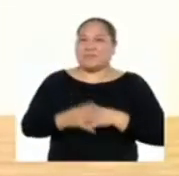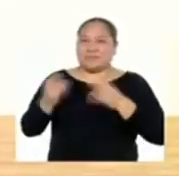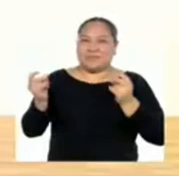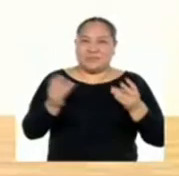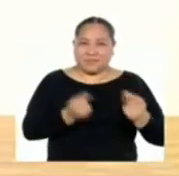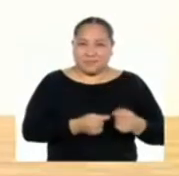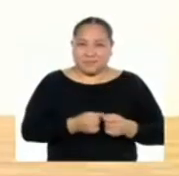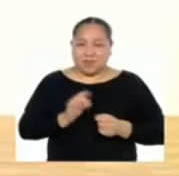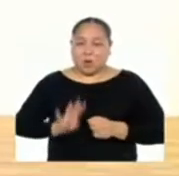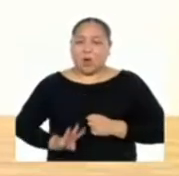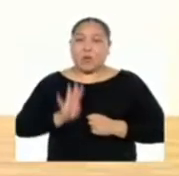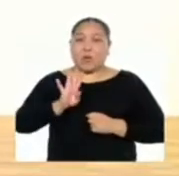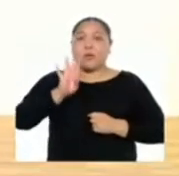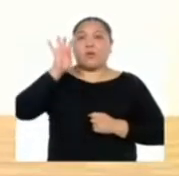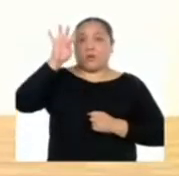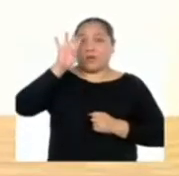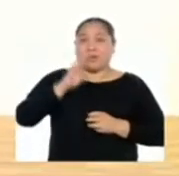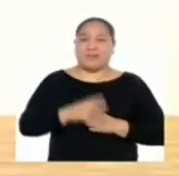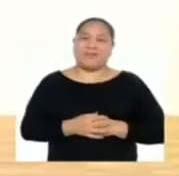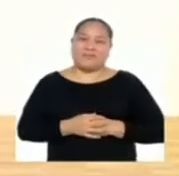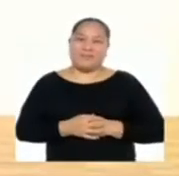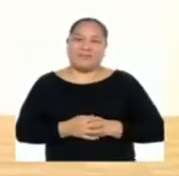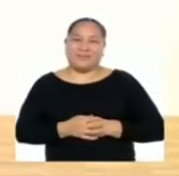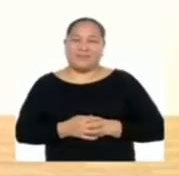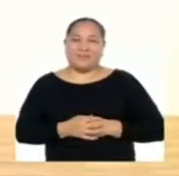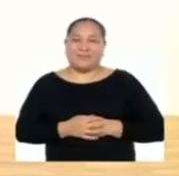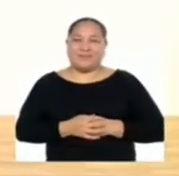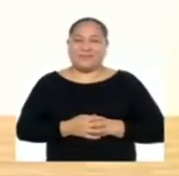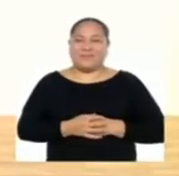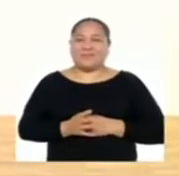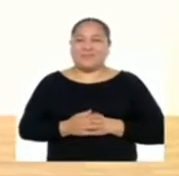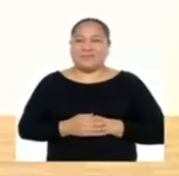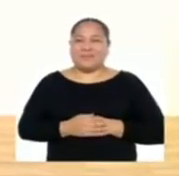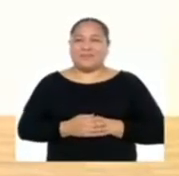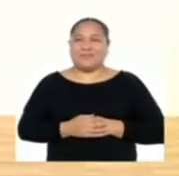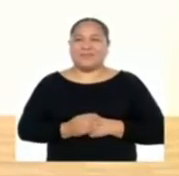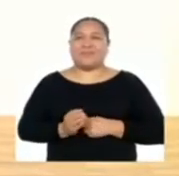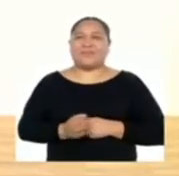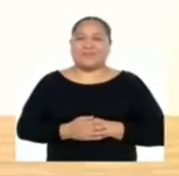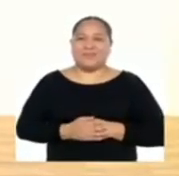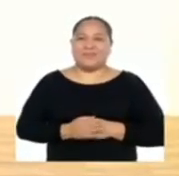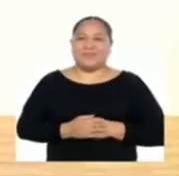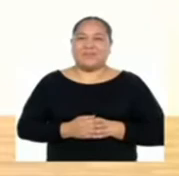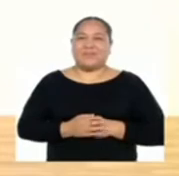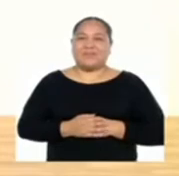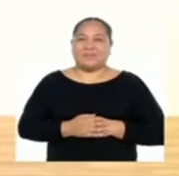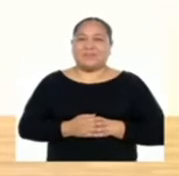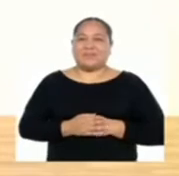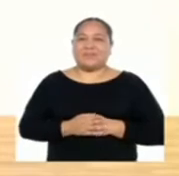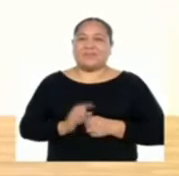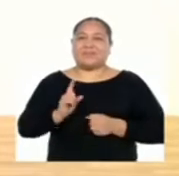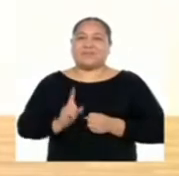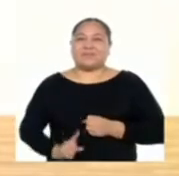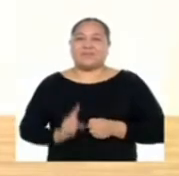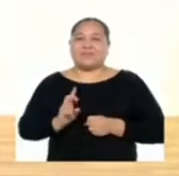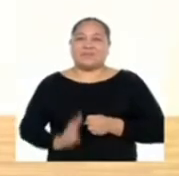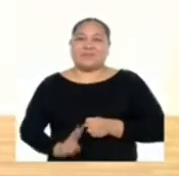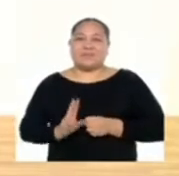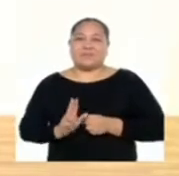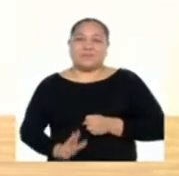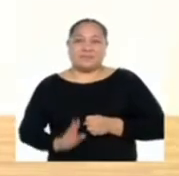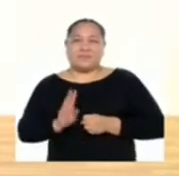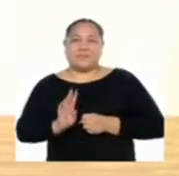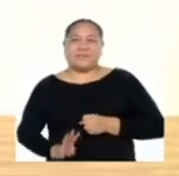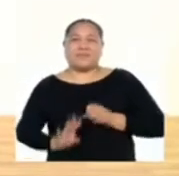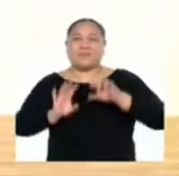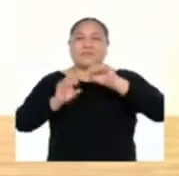más rápido, pero ahora vamos a hacer 4 tiempos por cada movimiento. 5, 6, 5, 6, 7, va. Y 1,